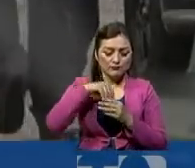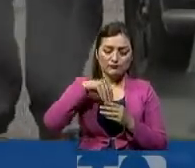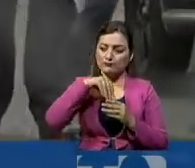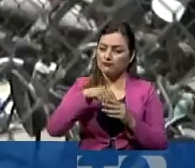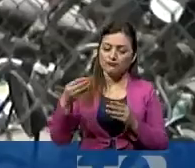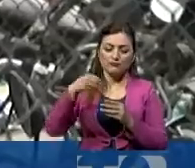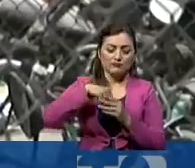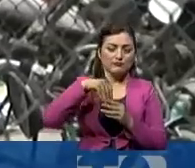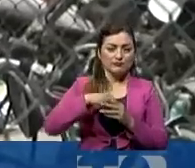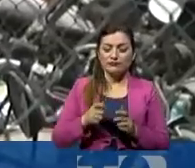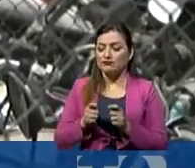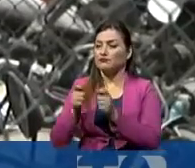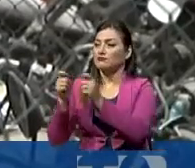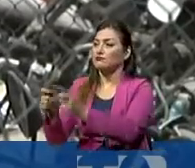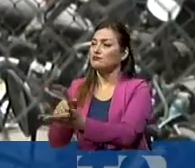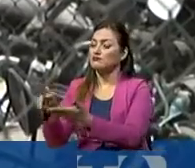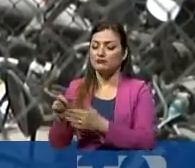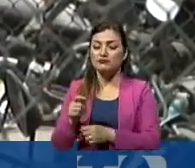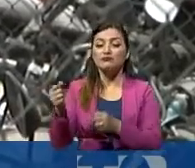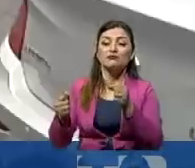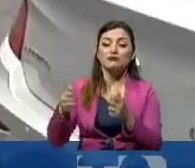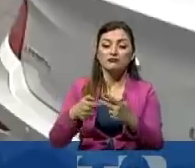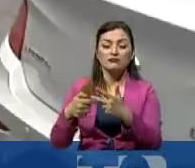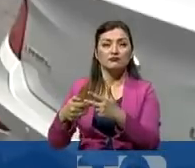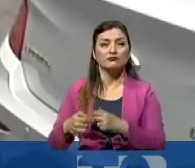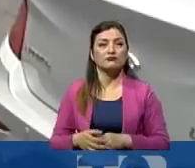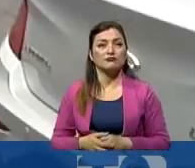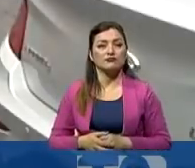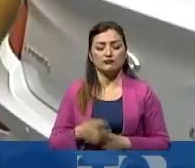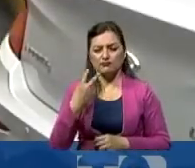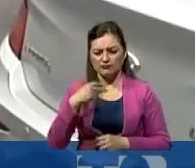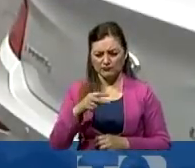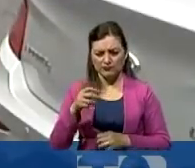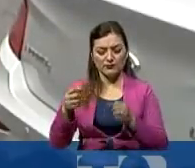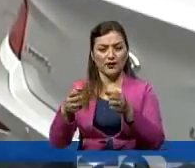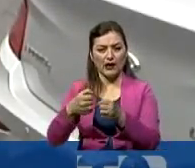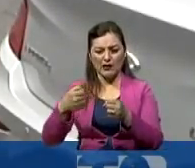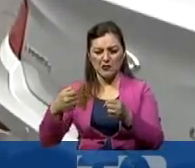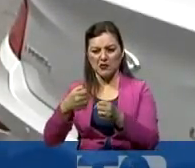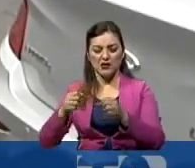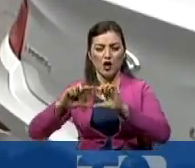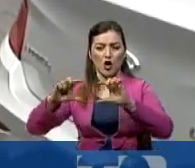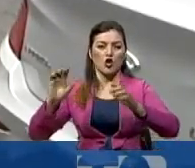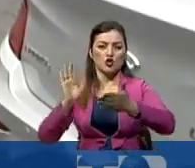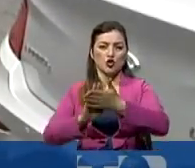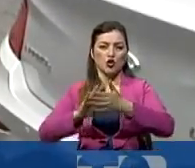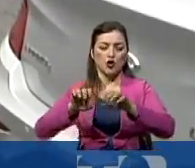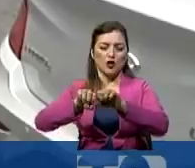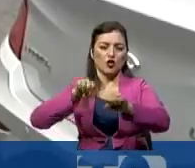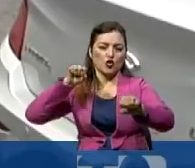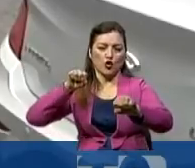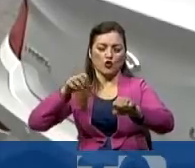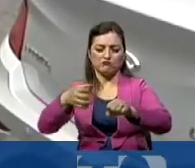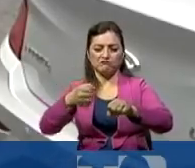la camioneta, pero se llevó una desagradable sorpresa. Los sellos estaban maniobrados, entonces estaban rotos los sellos del capó.